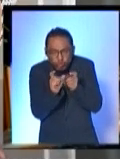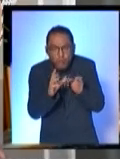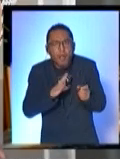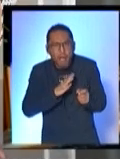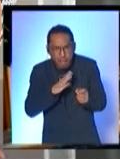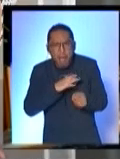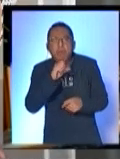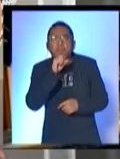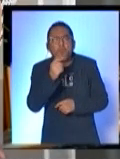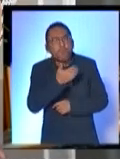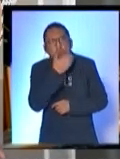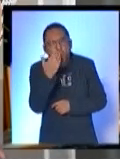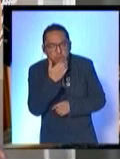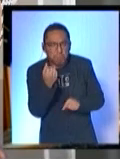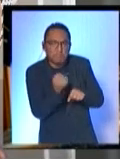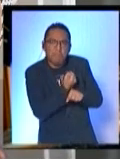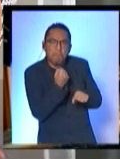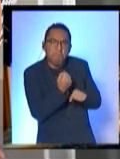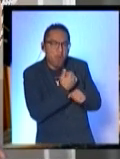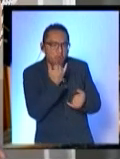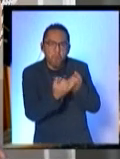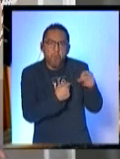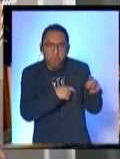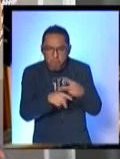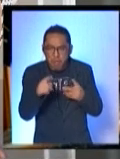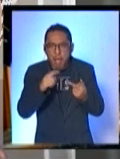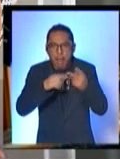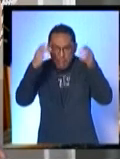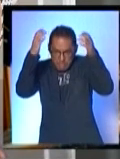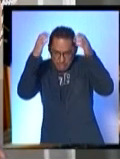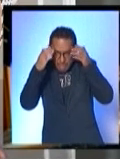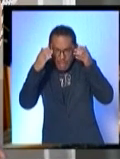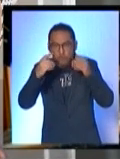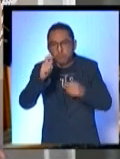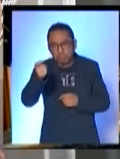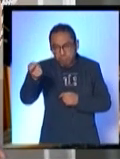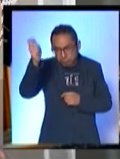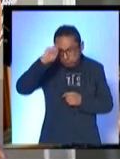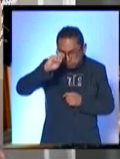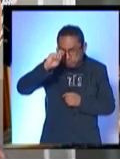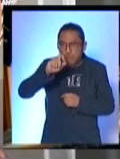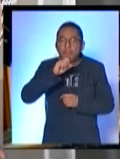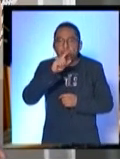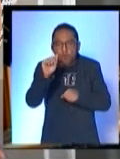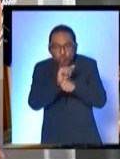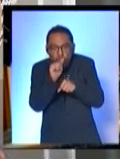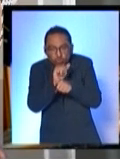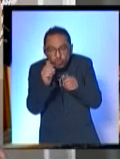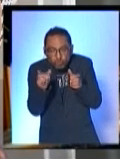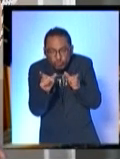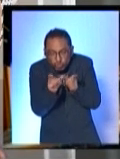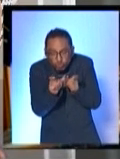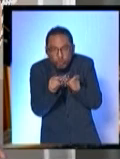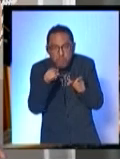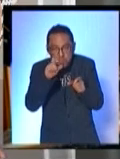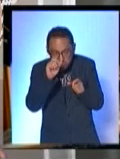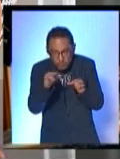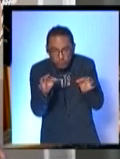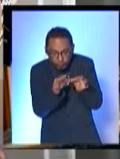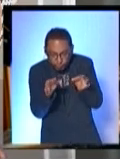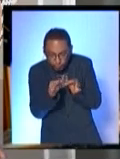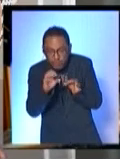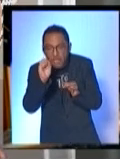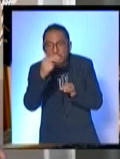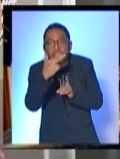uso cotidiano como zapatos para jugar fútbol, cascos, gorras y hasta un pequeño auto forrados con chaquiras.